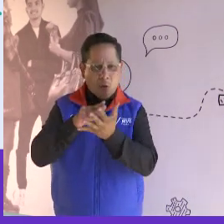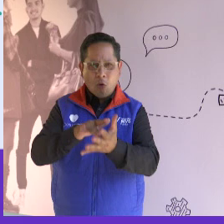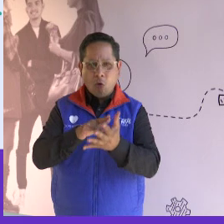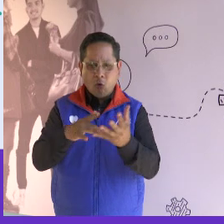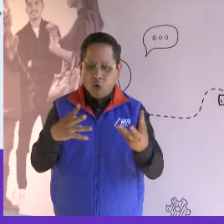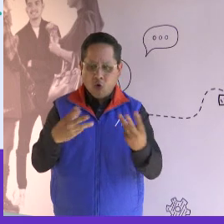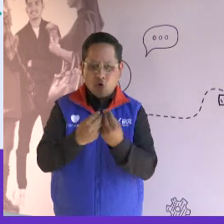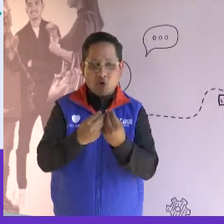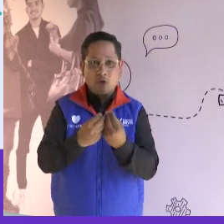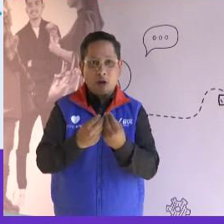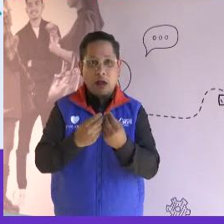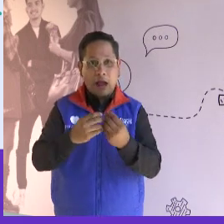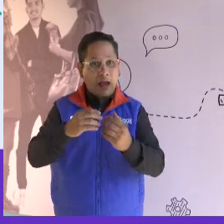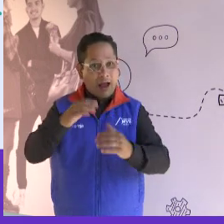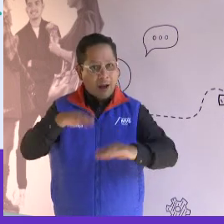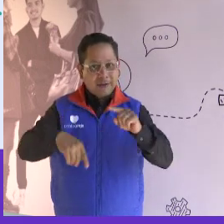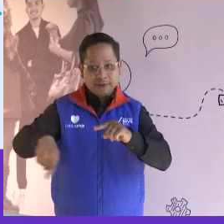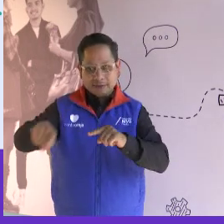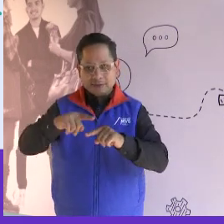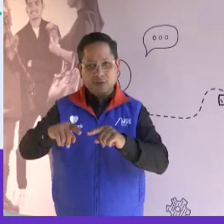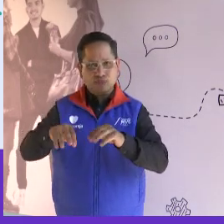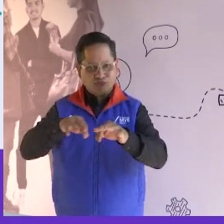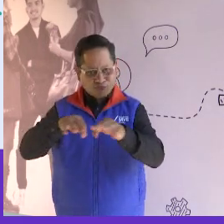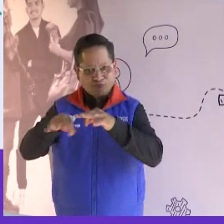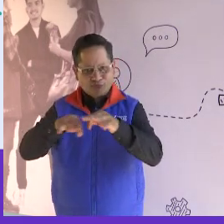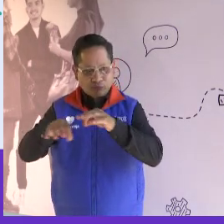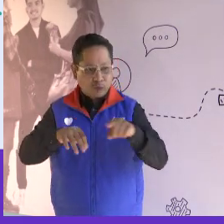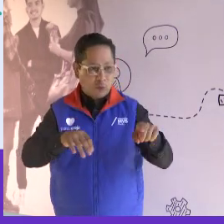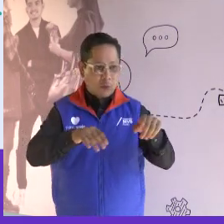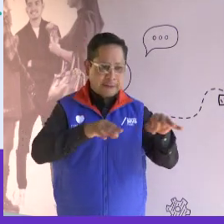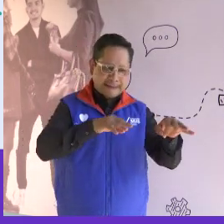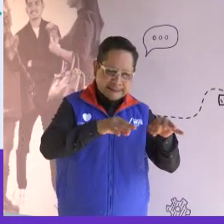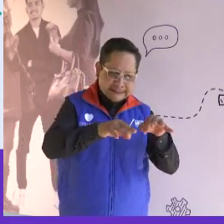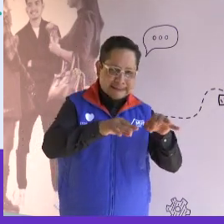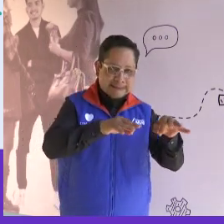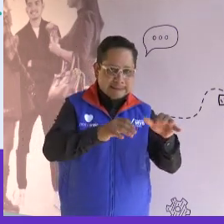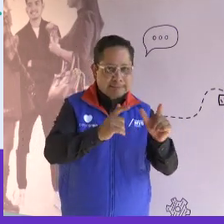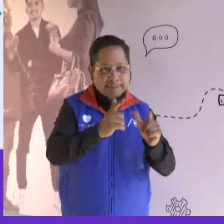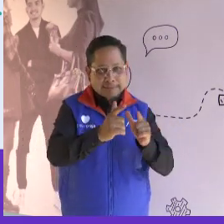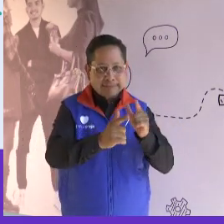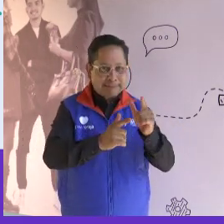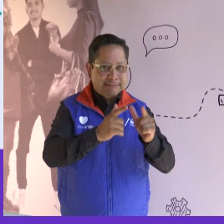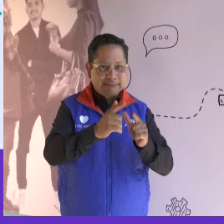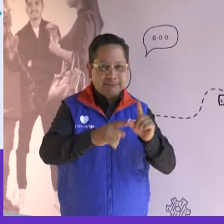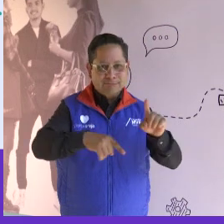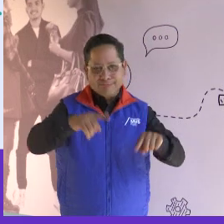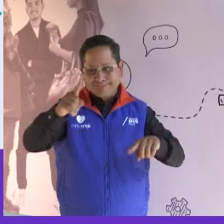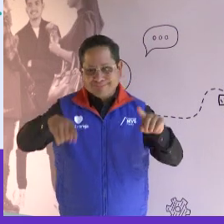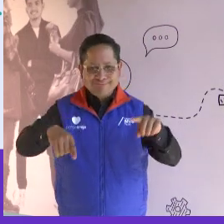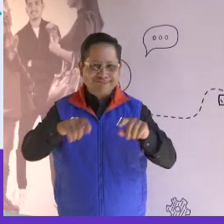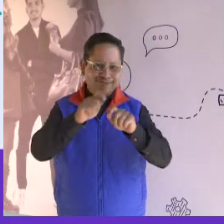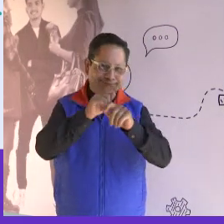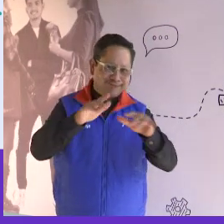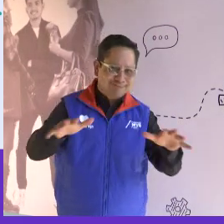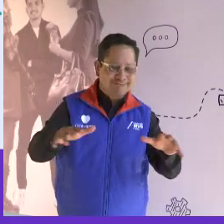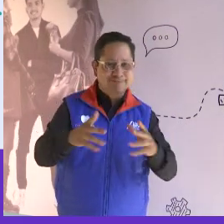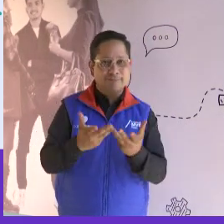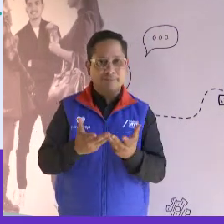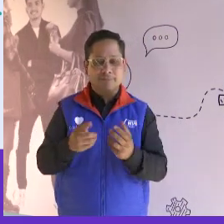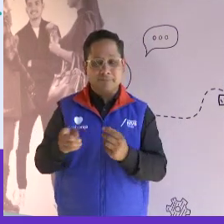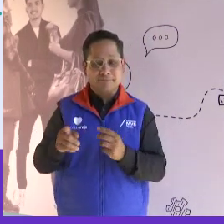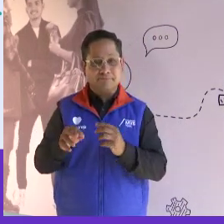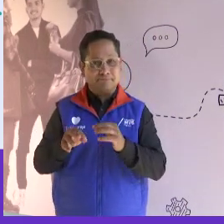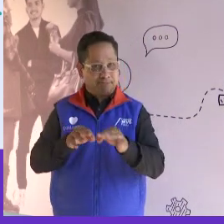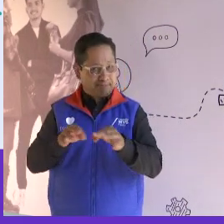hay como un grupo más cerrado de trabajo, y hay grupos más amplios de difusión, de trabajo